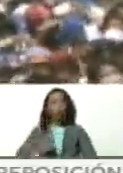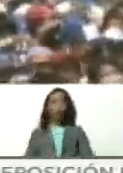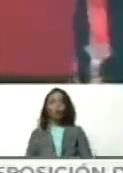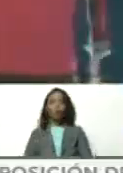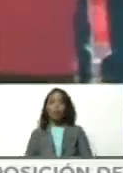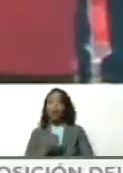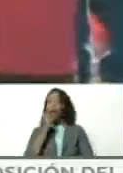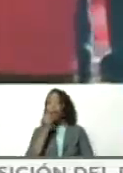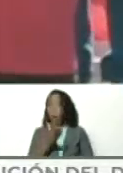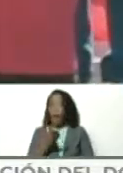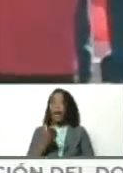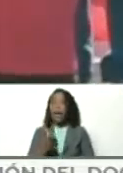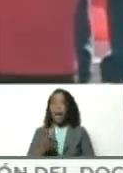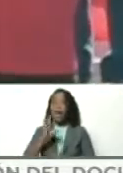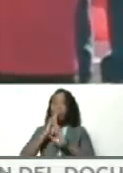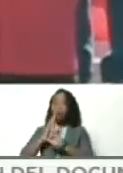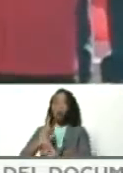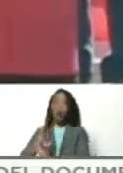Buenos resultados.